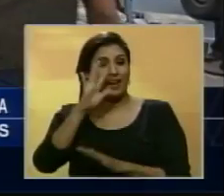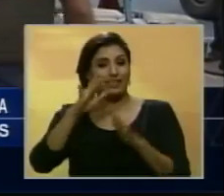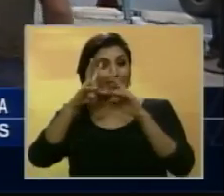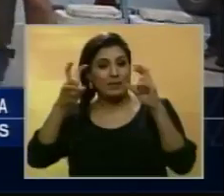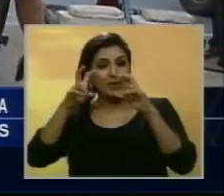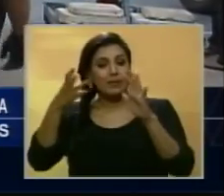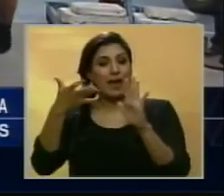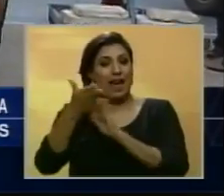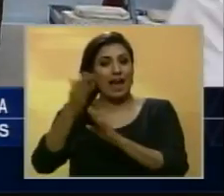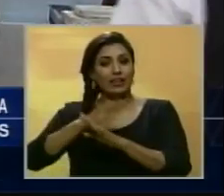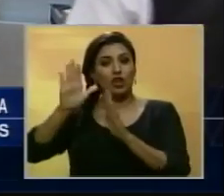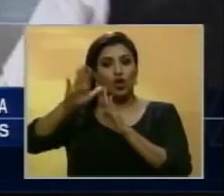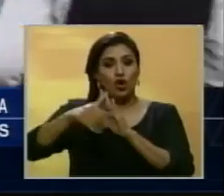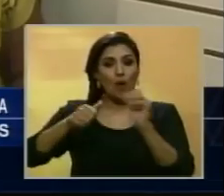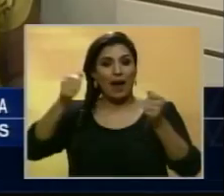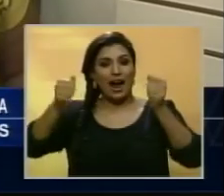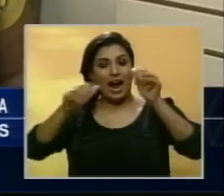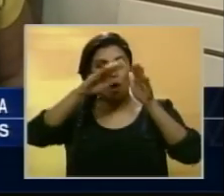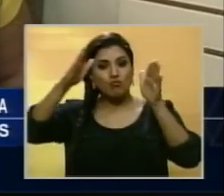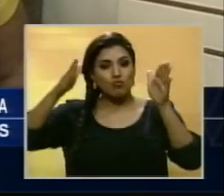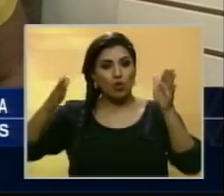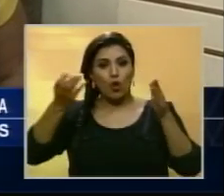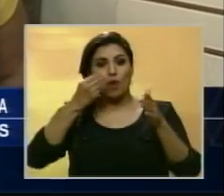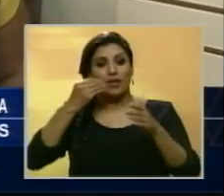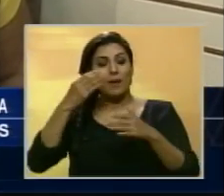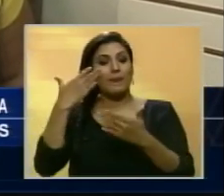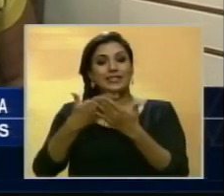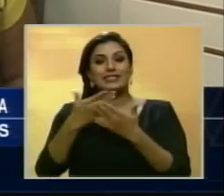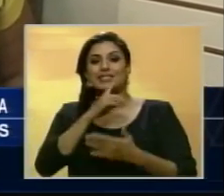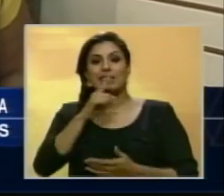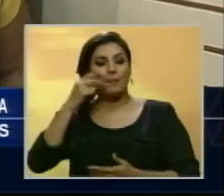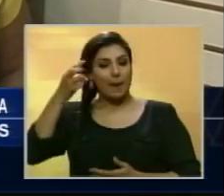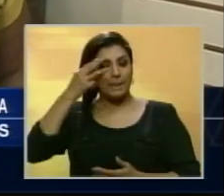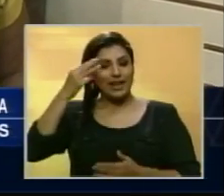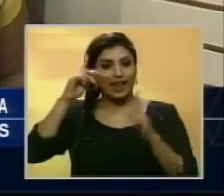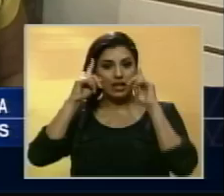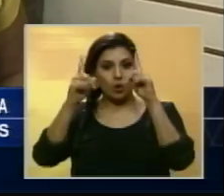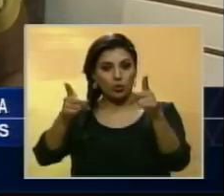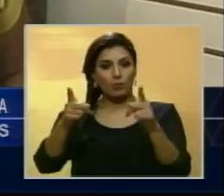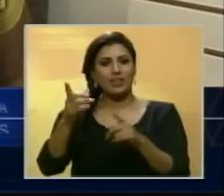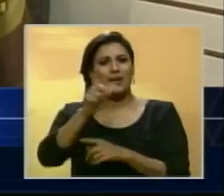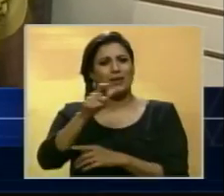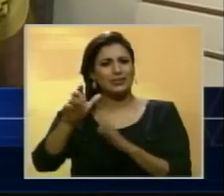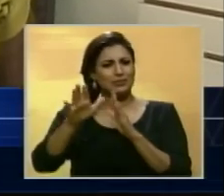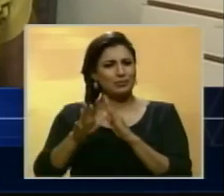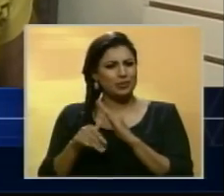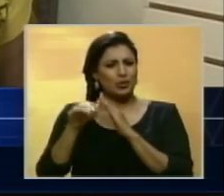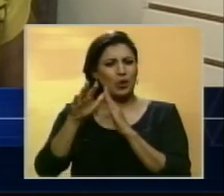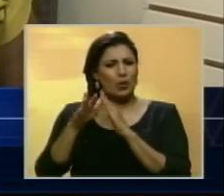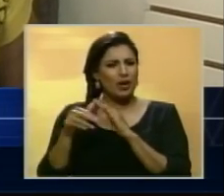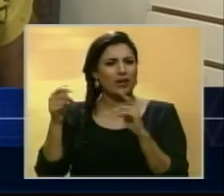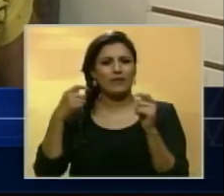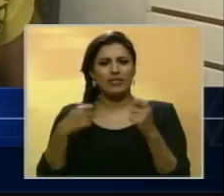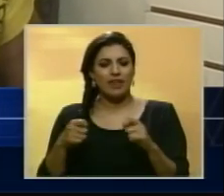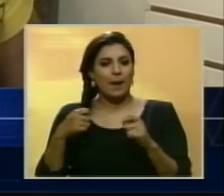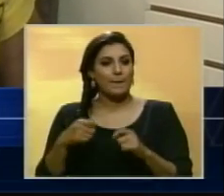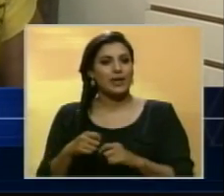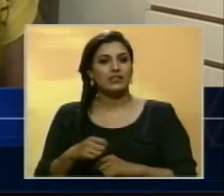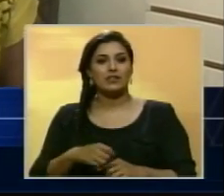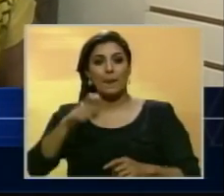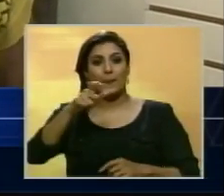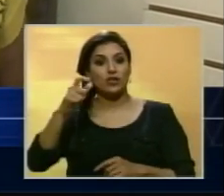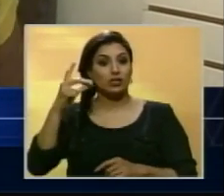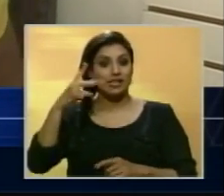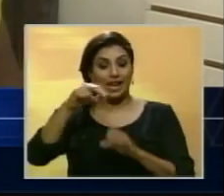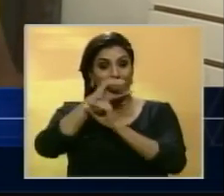investigados por el robo de un camión con mercancías, señalados como piratas de carretera. Están robando por ahí la gente que